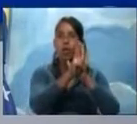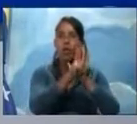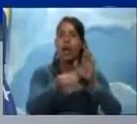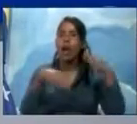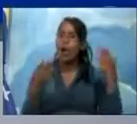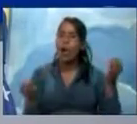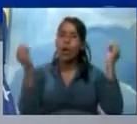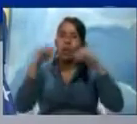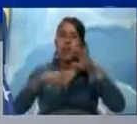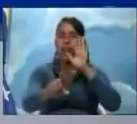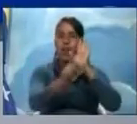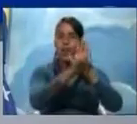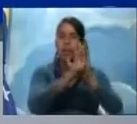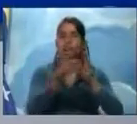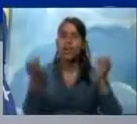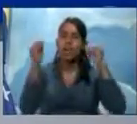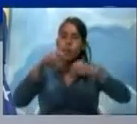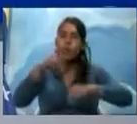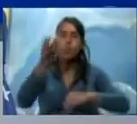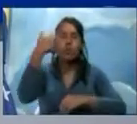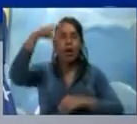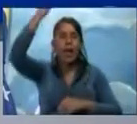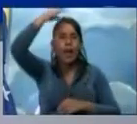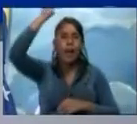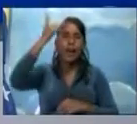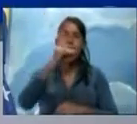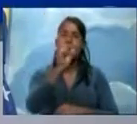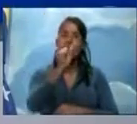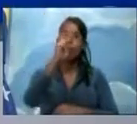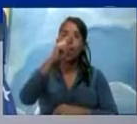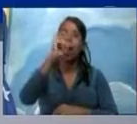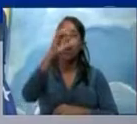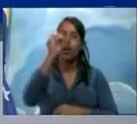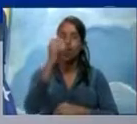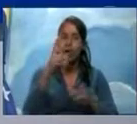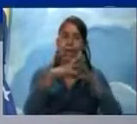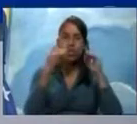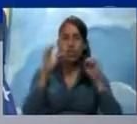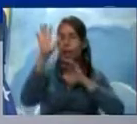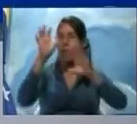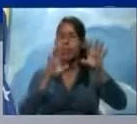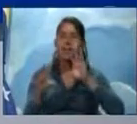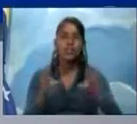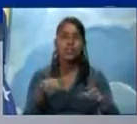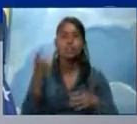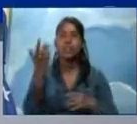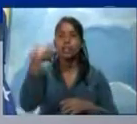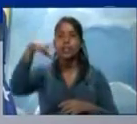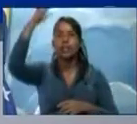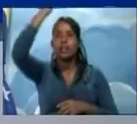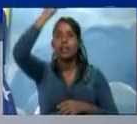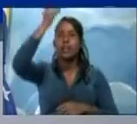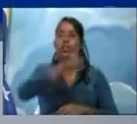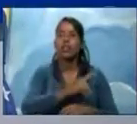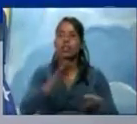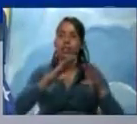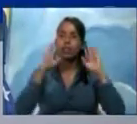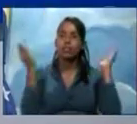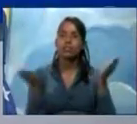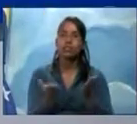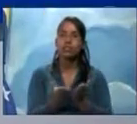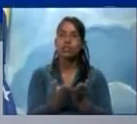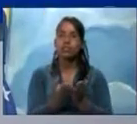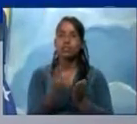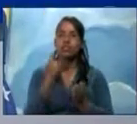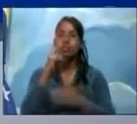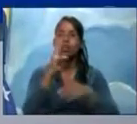¿Cuál fue la ordenanza que puso el rey Darío a todas las naciones y reinos de la tierra,